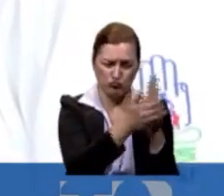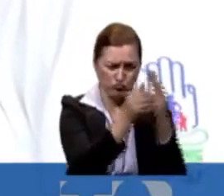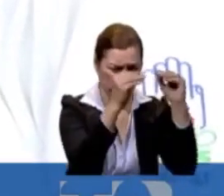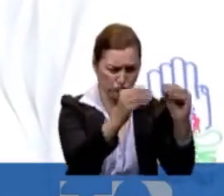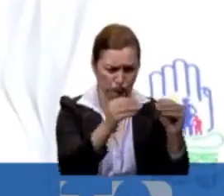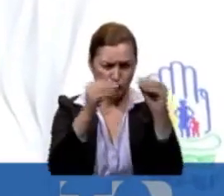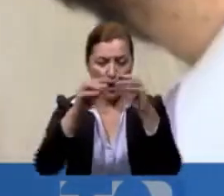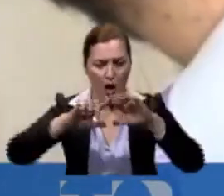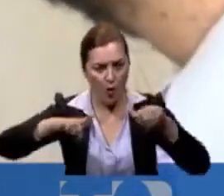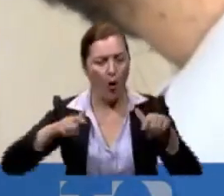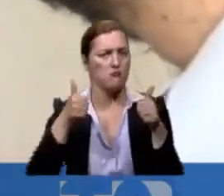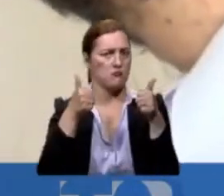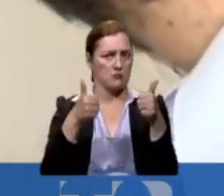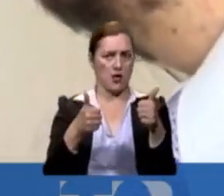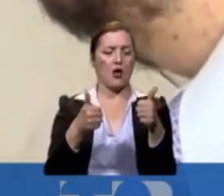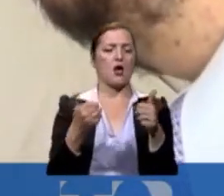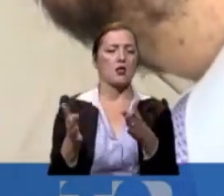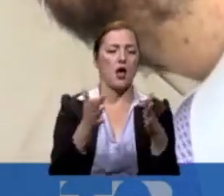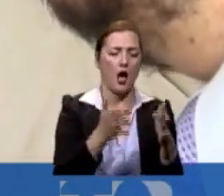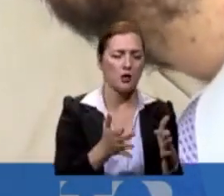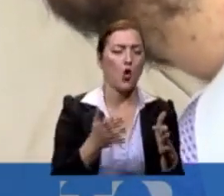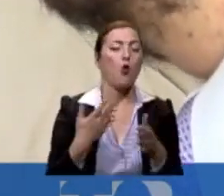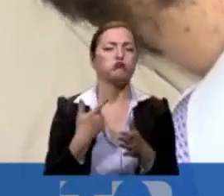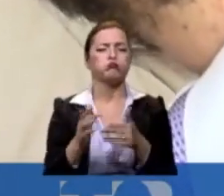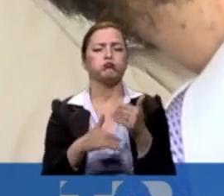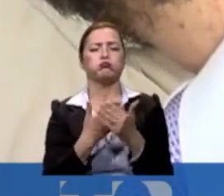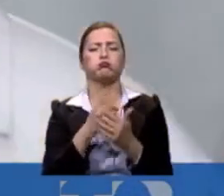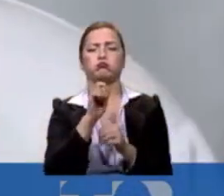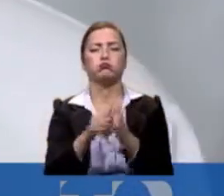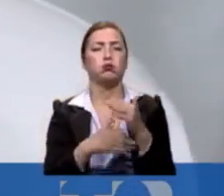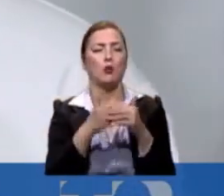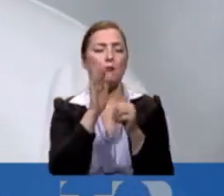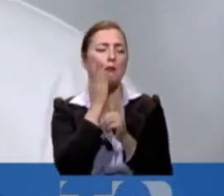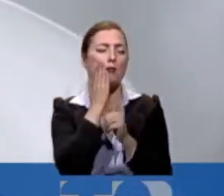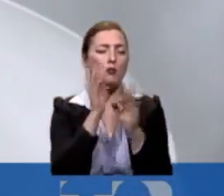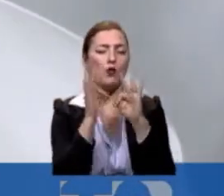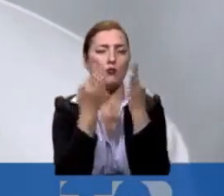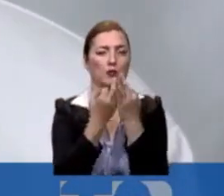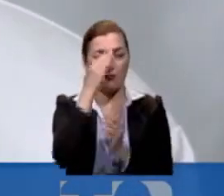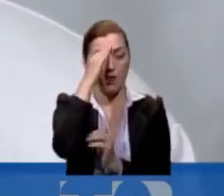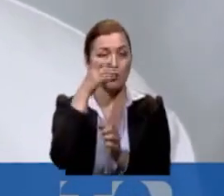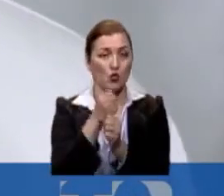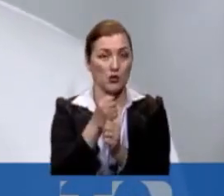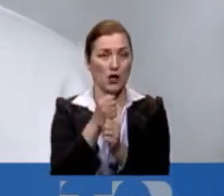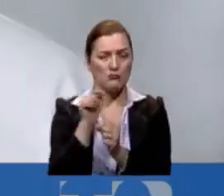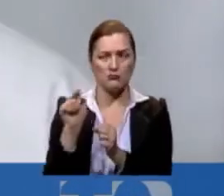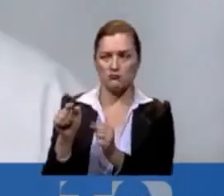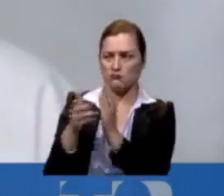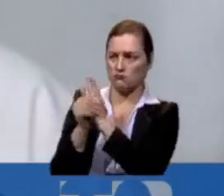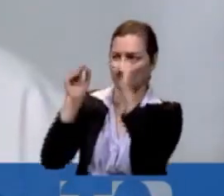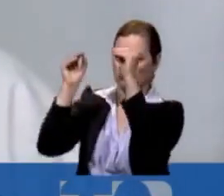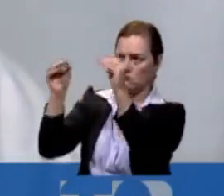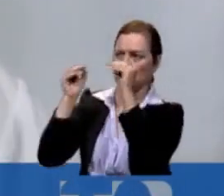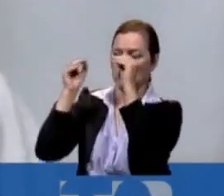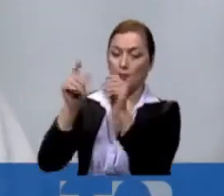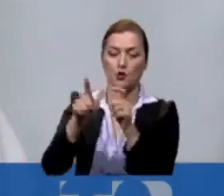trato y lenguaje apropiado durante la atención tanto de la madre como de la familia. Desde el guardia que ingresa, la persona que